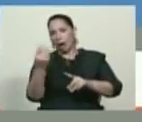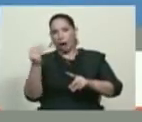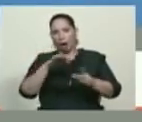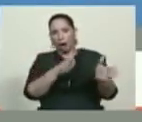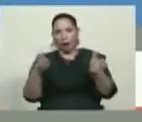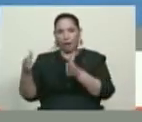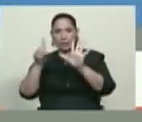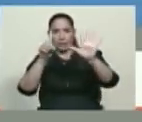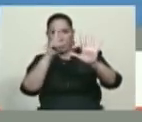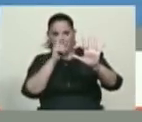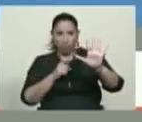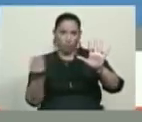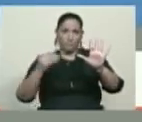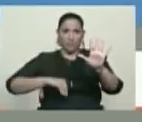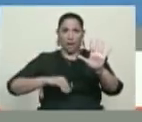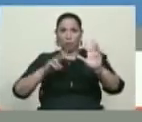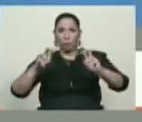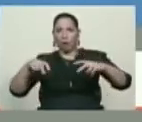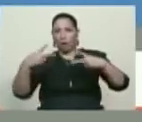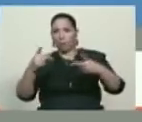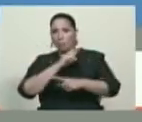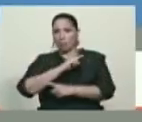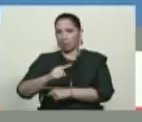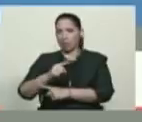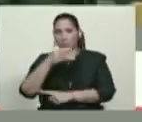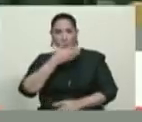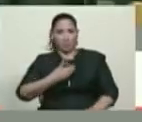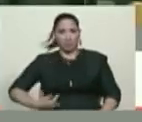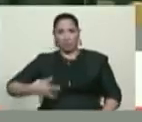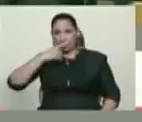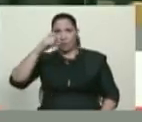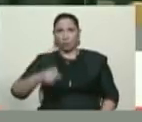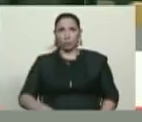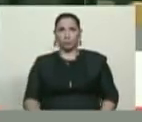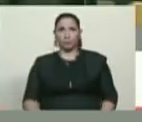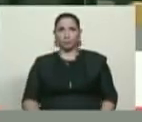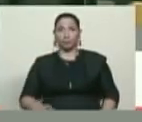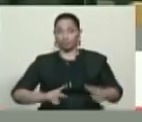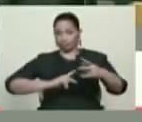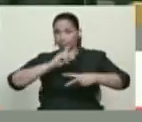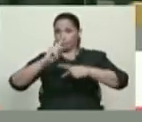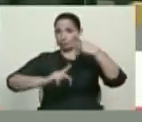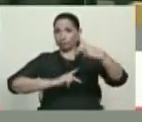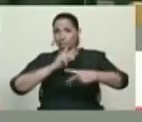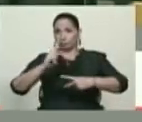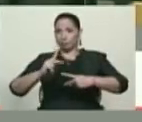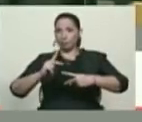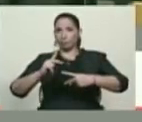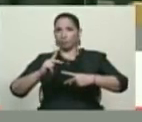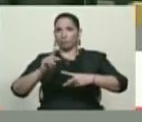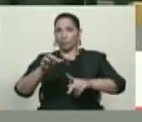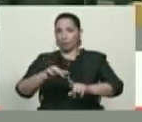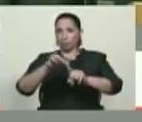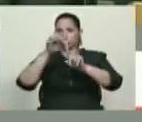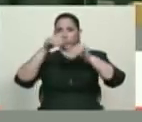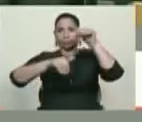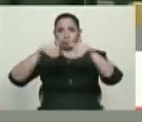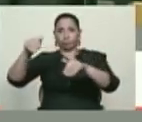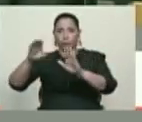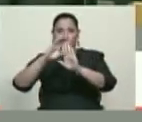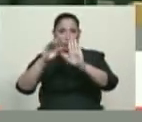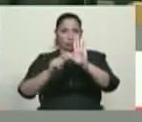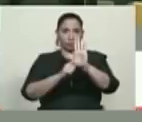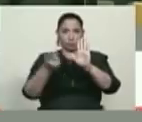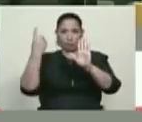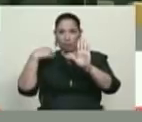del presidente Nicolás Maduro, que como todos ustedes saben, es producto del proceso electoral constitucional del año